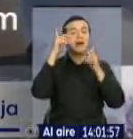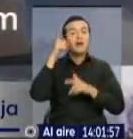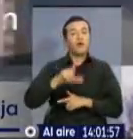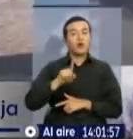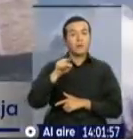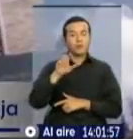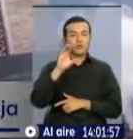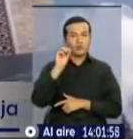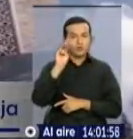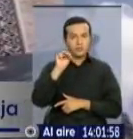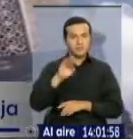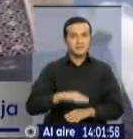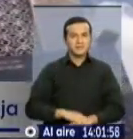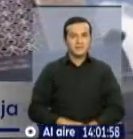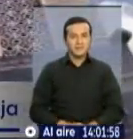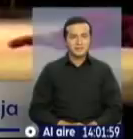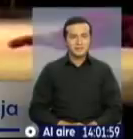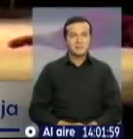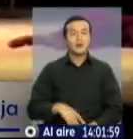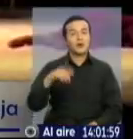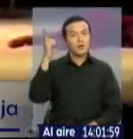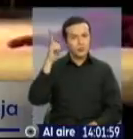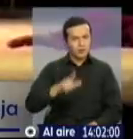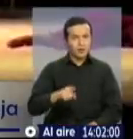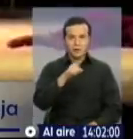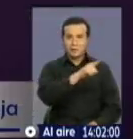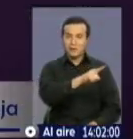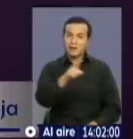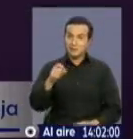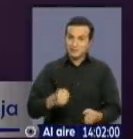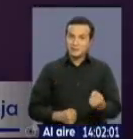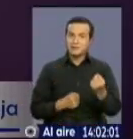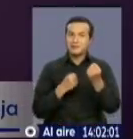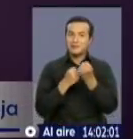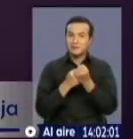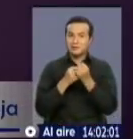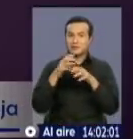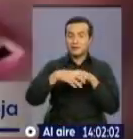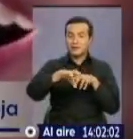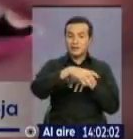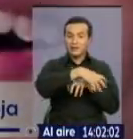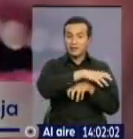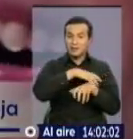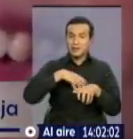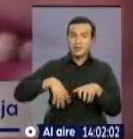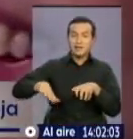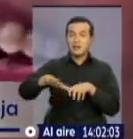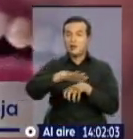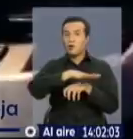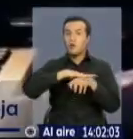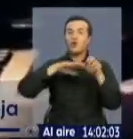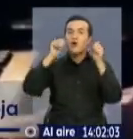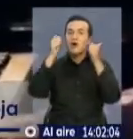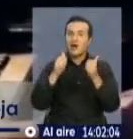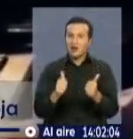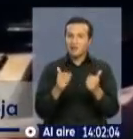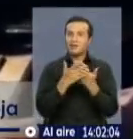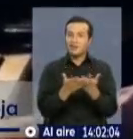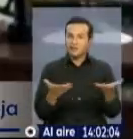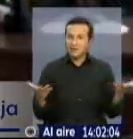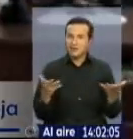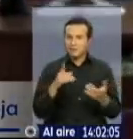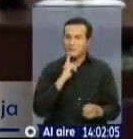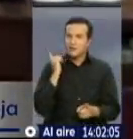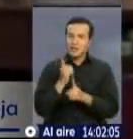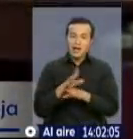www.festivaldeloja.com. ¿Por qué en Loja? Para contribuir a la descentralización de la escena artística. También porque es